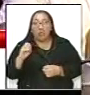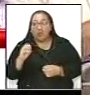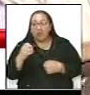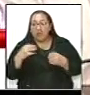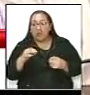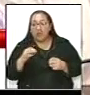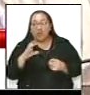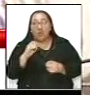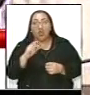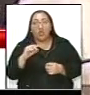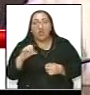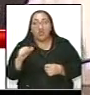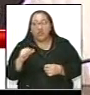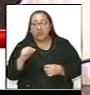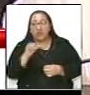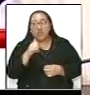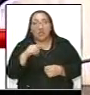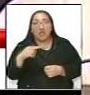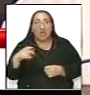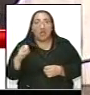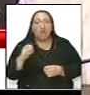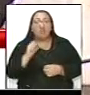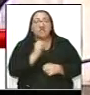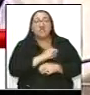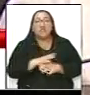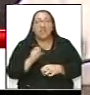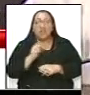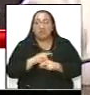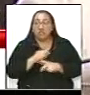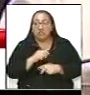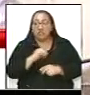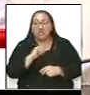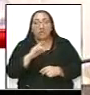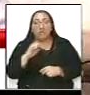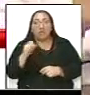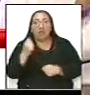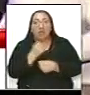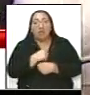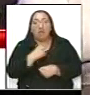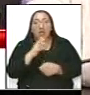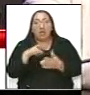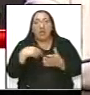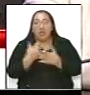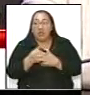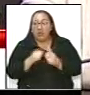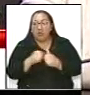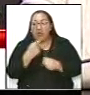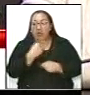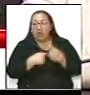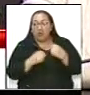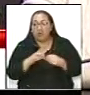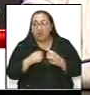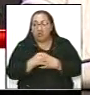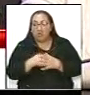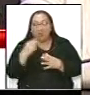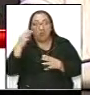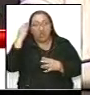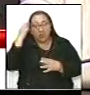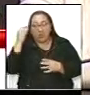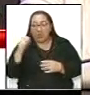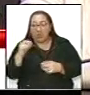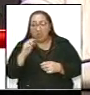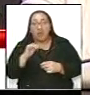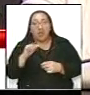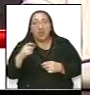Solterona Codiciada, Yango, Sangre de Sangre, Sobredosis de Amor, Caiga Quien Caiga con Corte Totalmente Político,